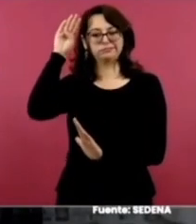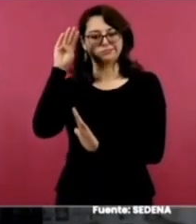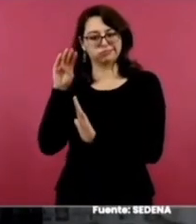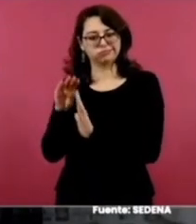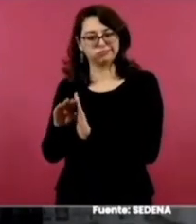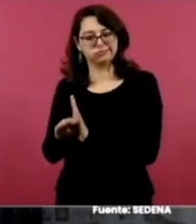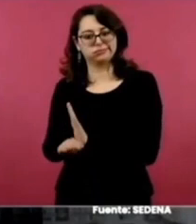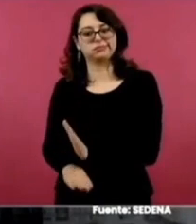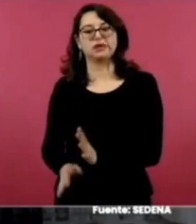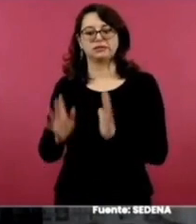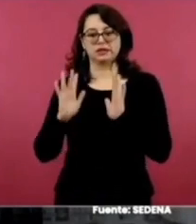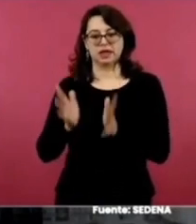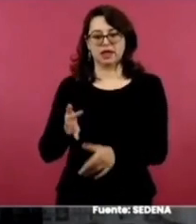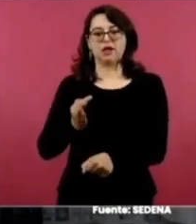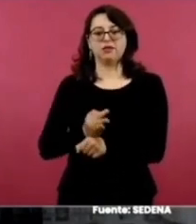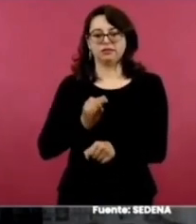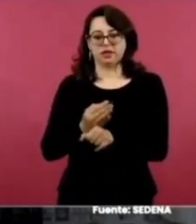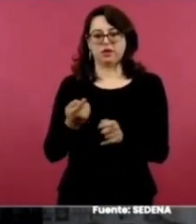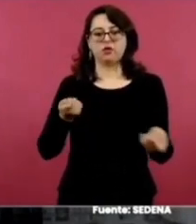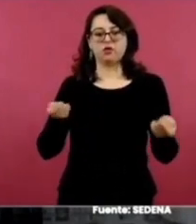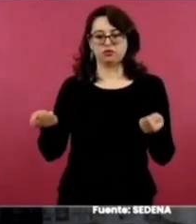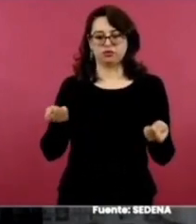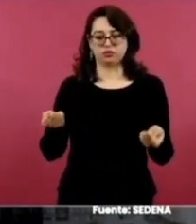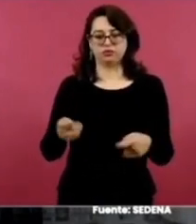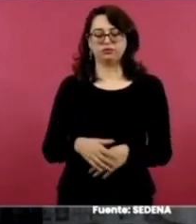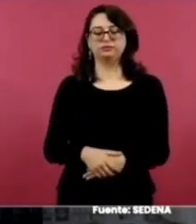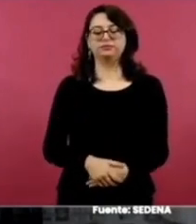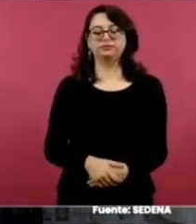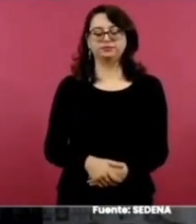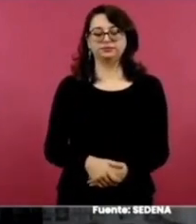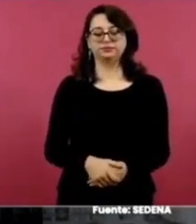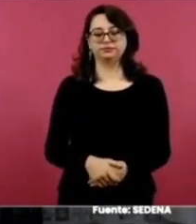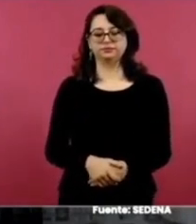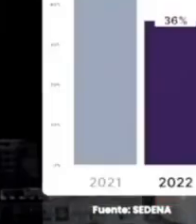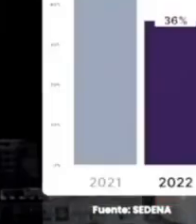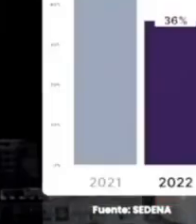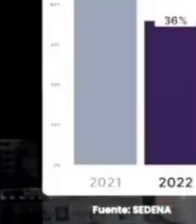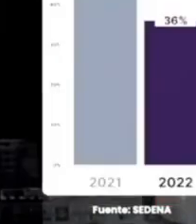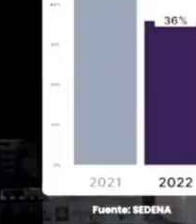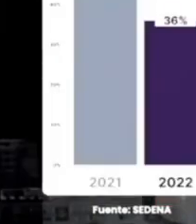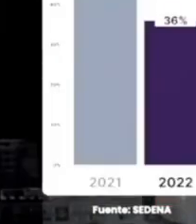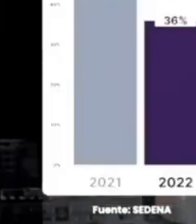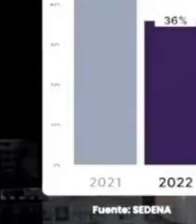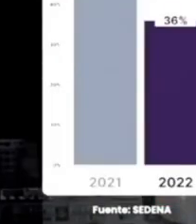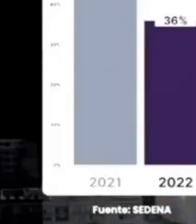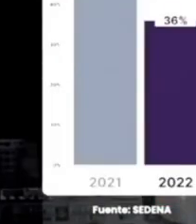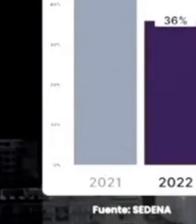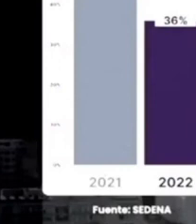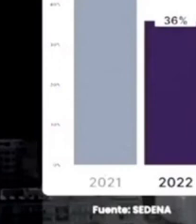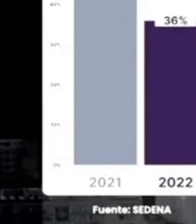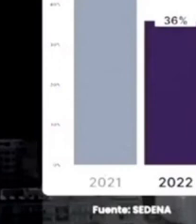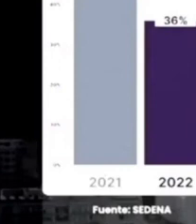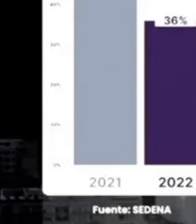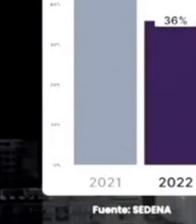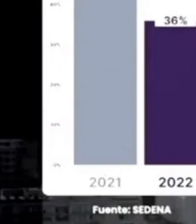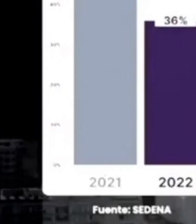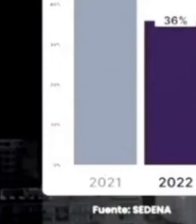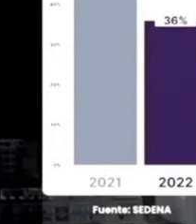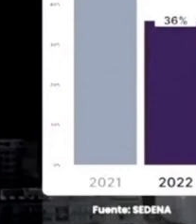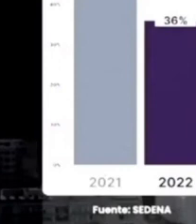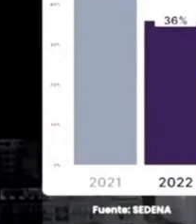a estar en una tasa de 2.3. Yo estaba por aquí.